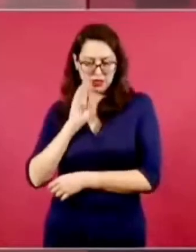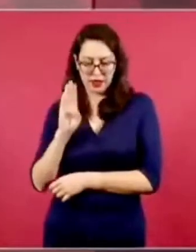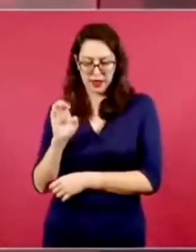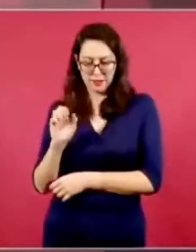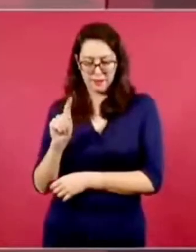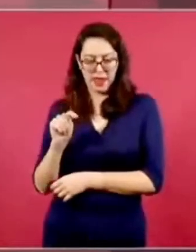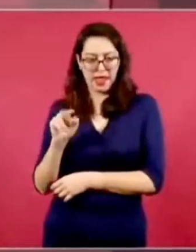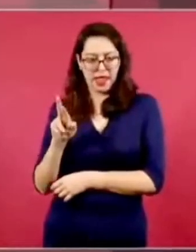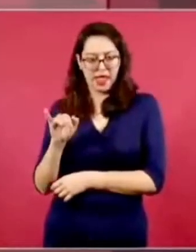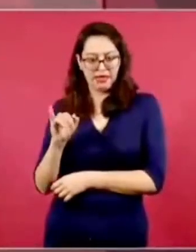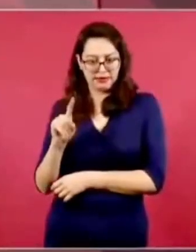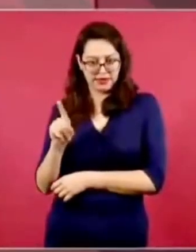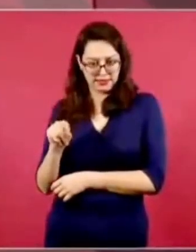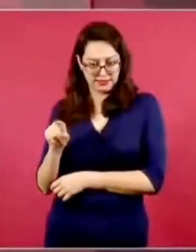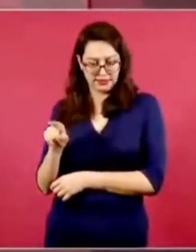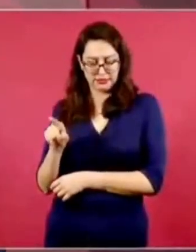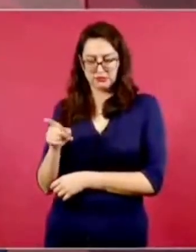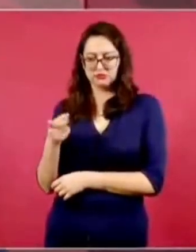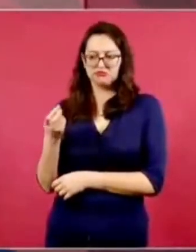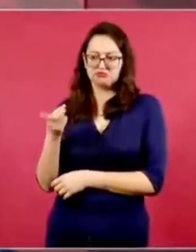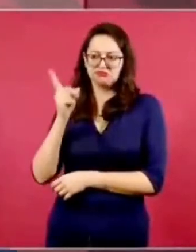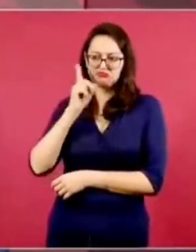es pues